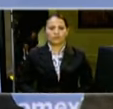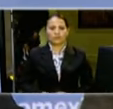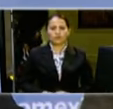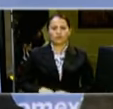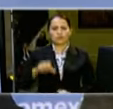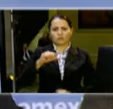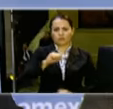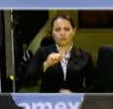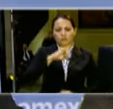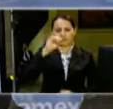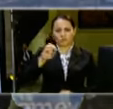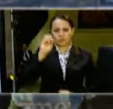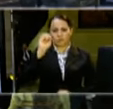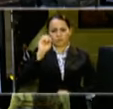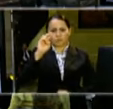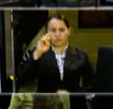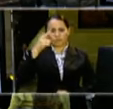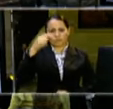es